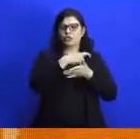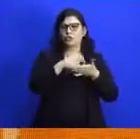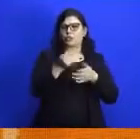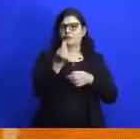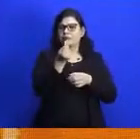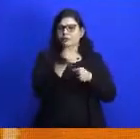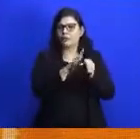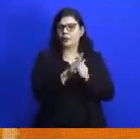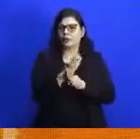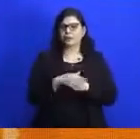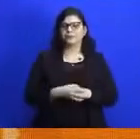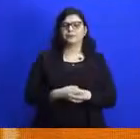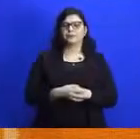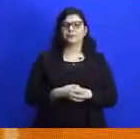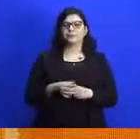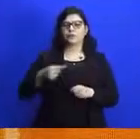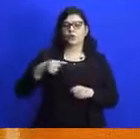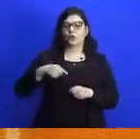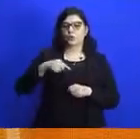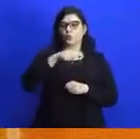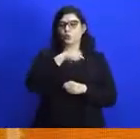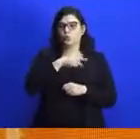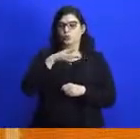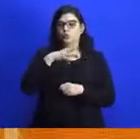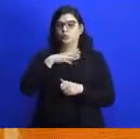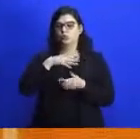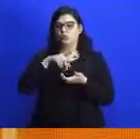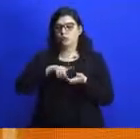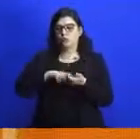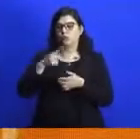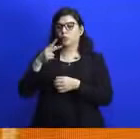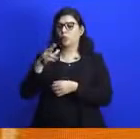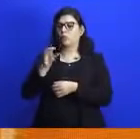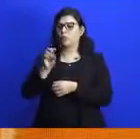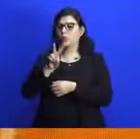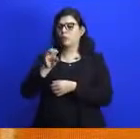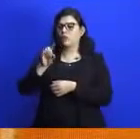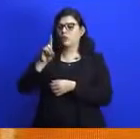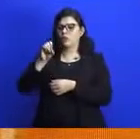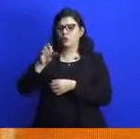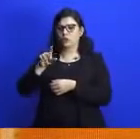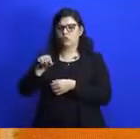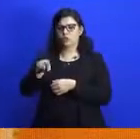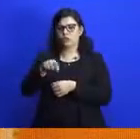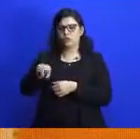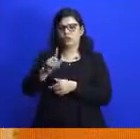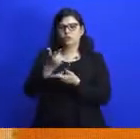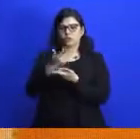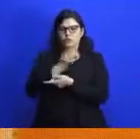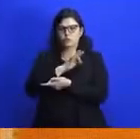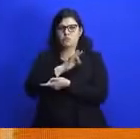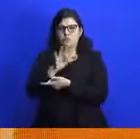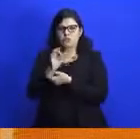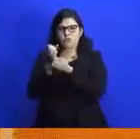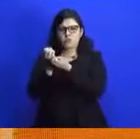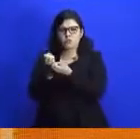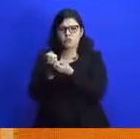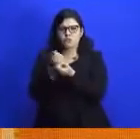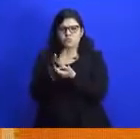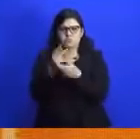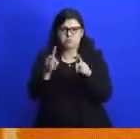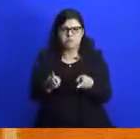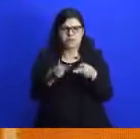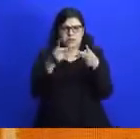un habilitador para que los proveedores tengan acceso a los más de 5 millones de clientes y socios que nos visitan